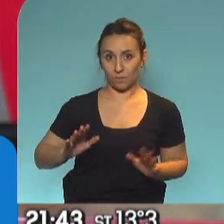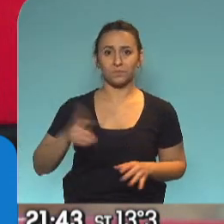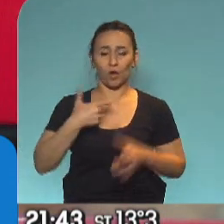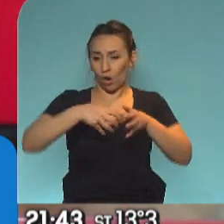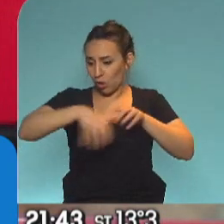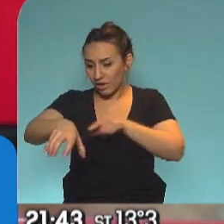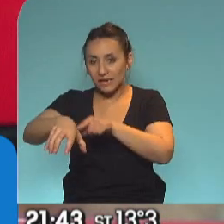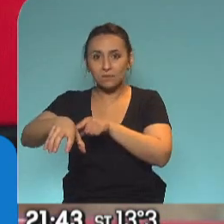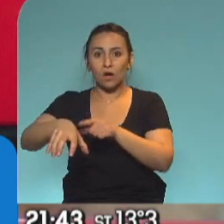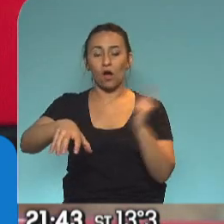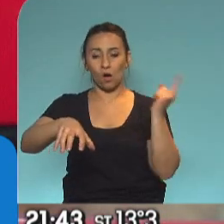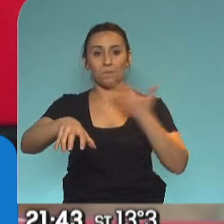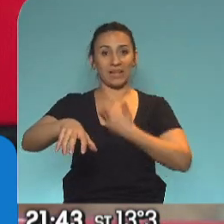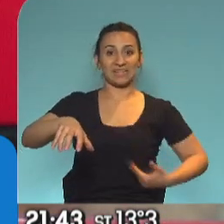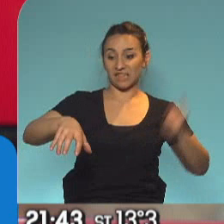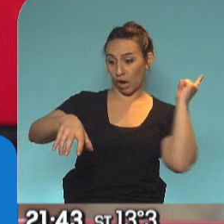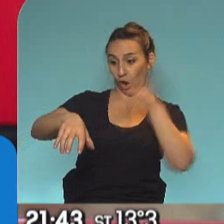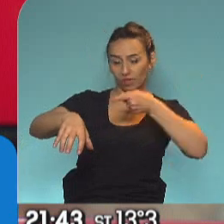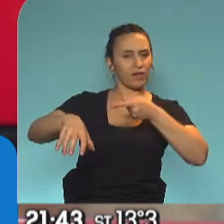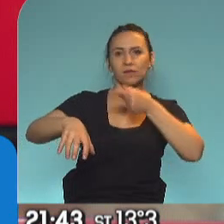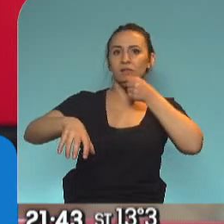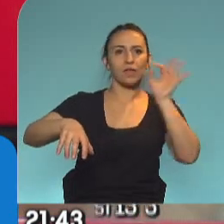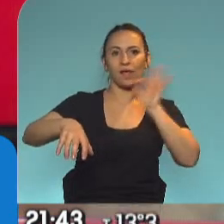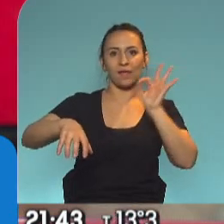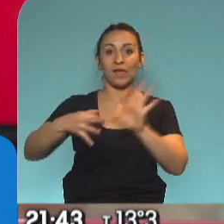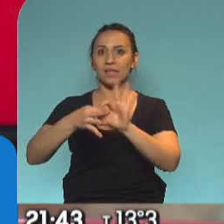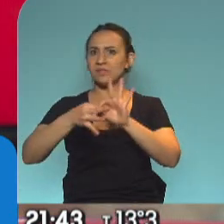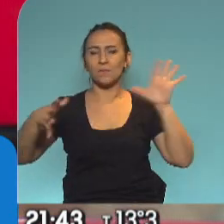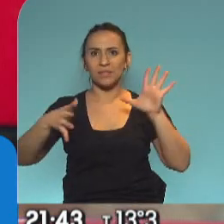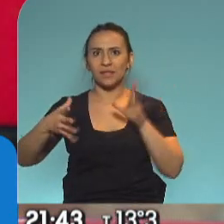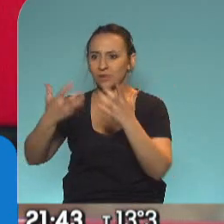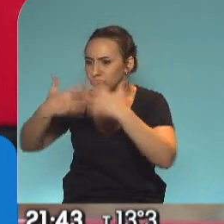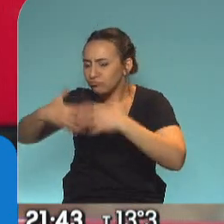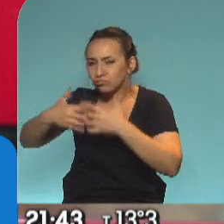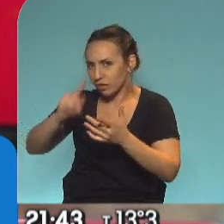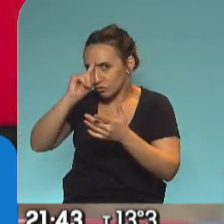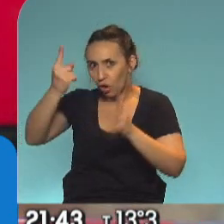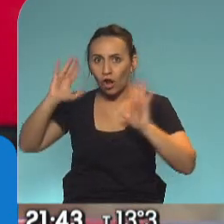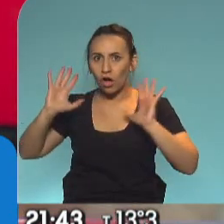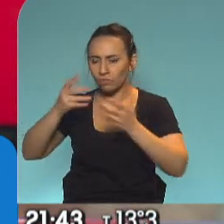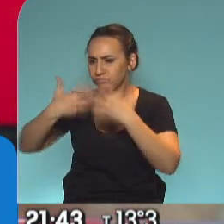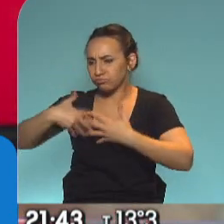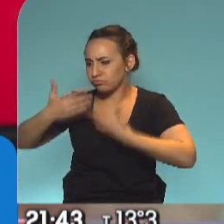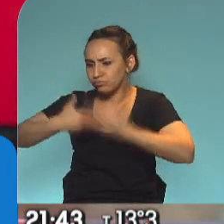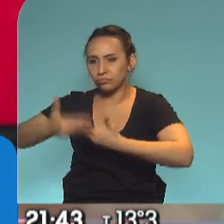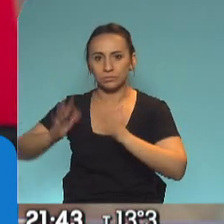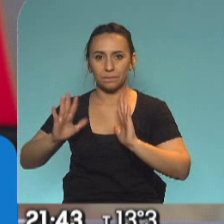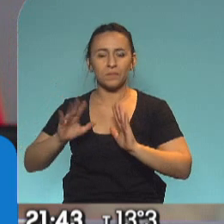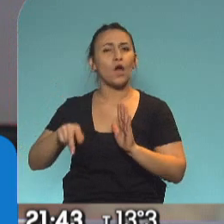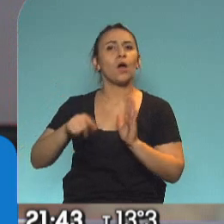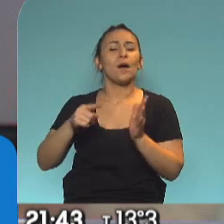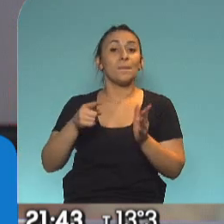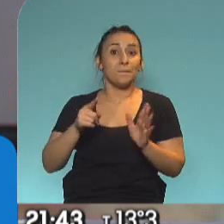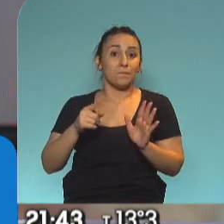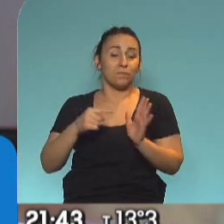descentralizado que no recibe órdenes del presidente y tiene total independencia técnica. Ahora, esto es un problema que se vuelve abstracto si deja